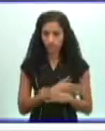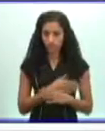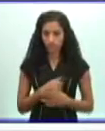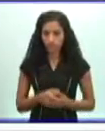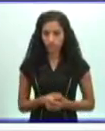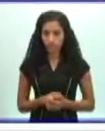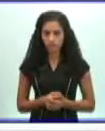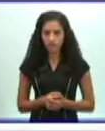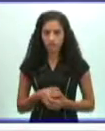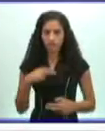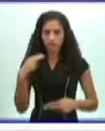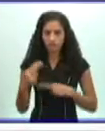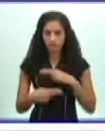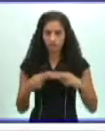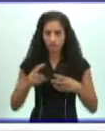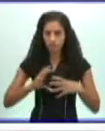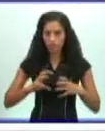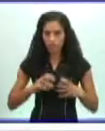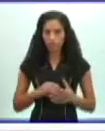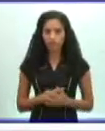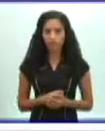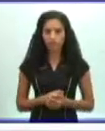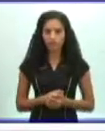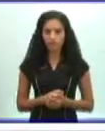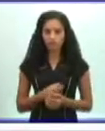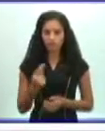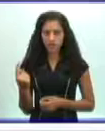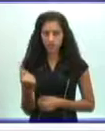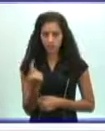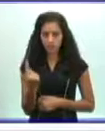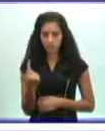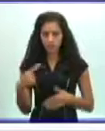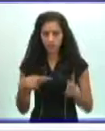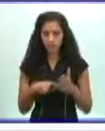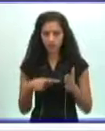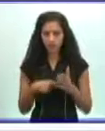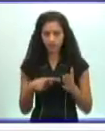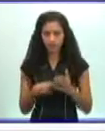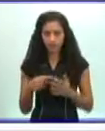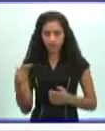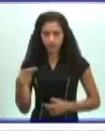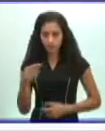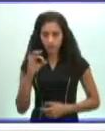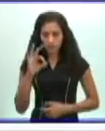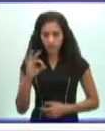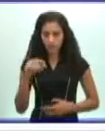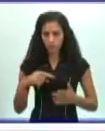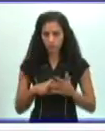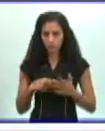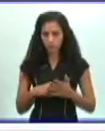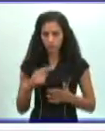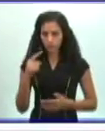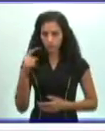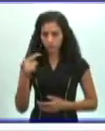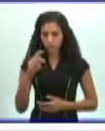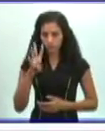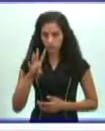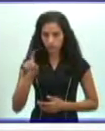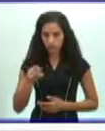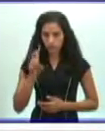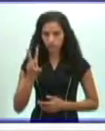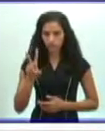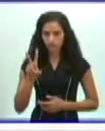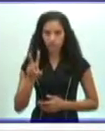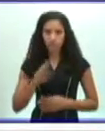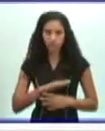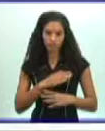Y si lo hiciéramos de esta forma, primero multiplicaríamos menos 8 por menos 4,2 y lo que nos dé